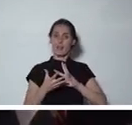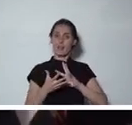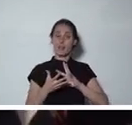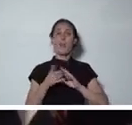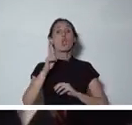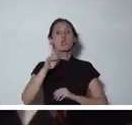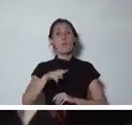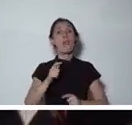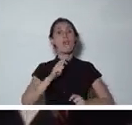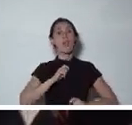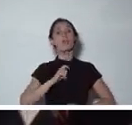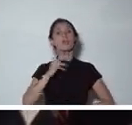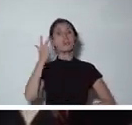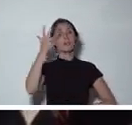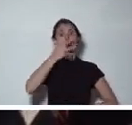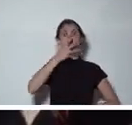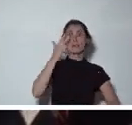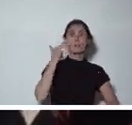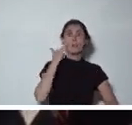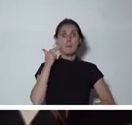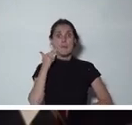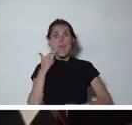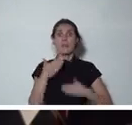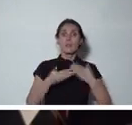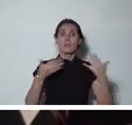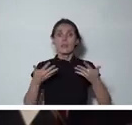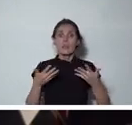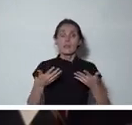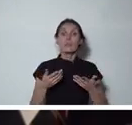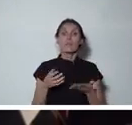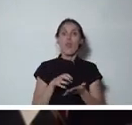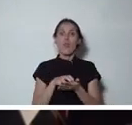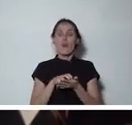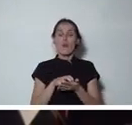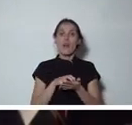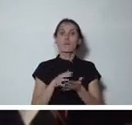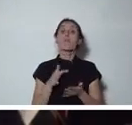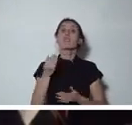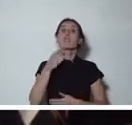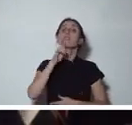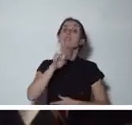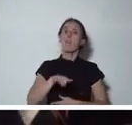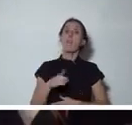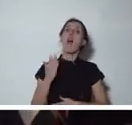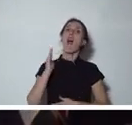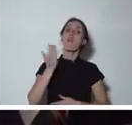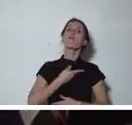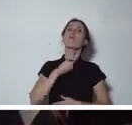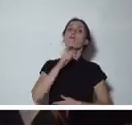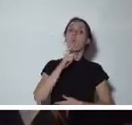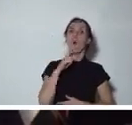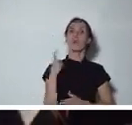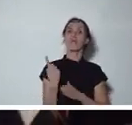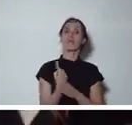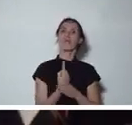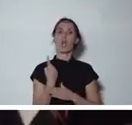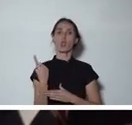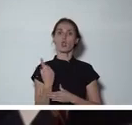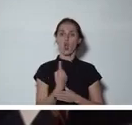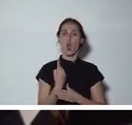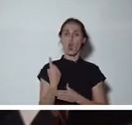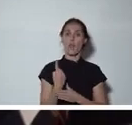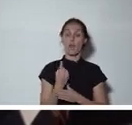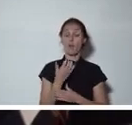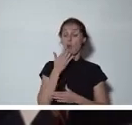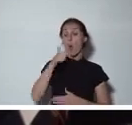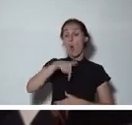de mucho miedo y la emergencia sanitaria ha sido también un momento de enorme soledad para muchísimas personas hoy una compañera trabajadora del